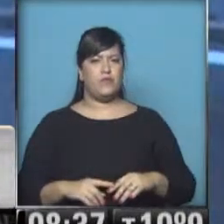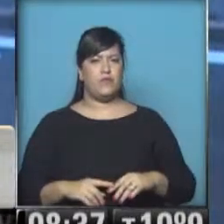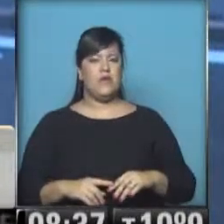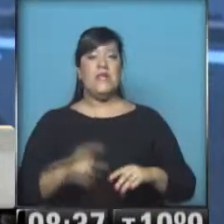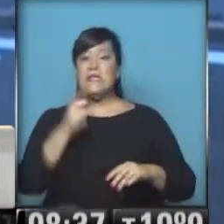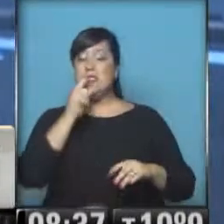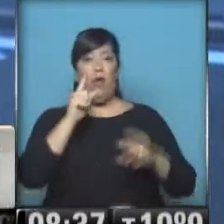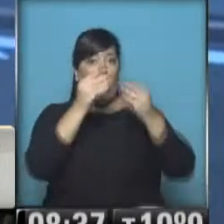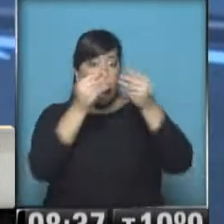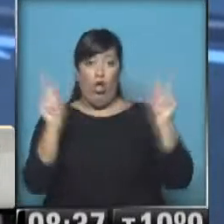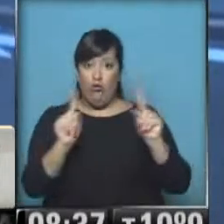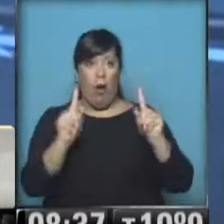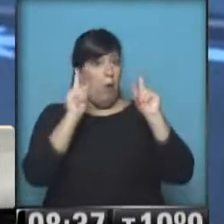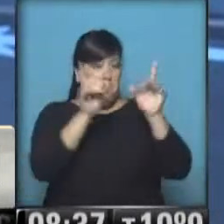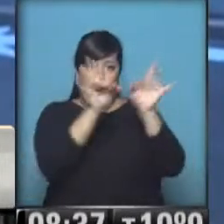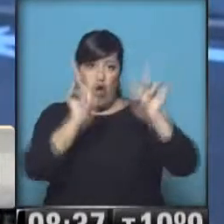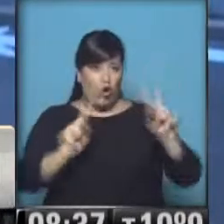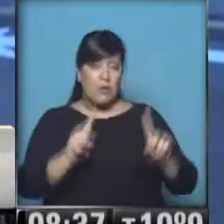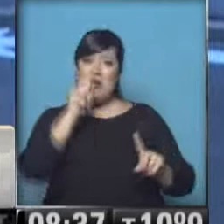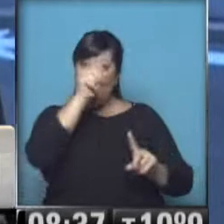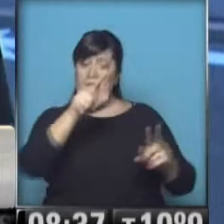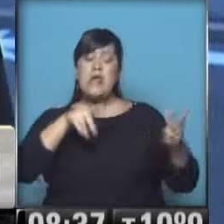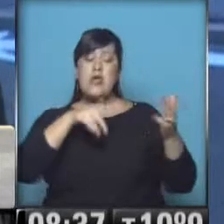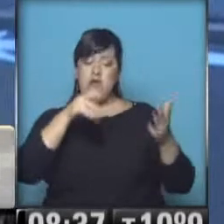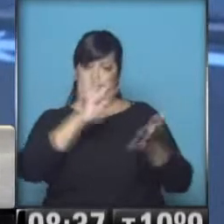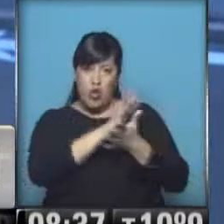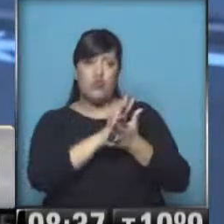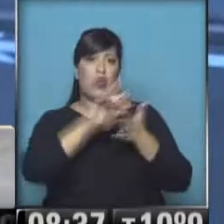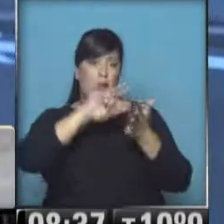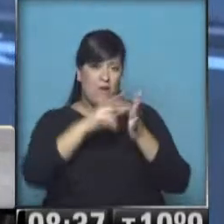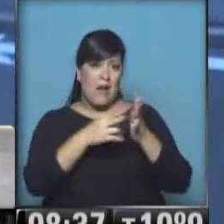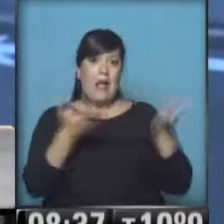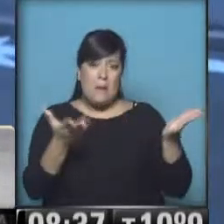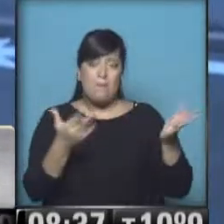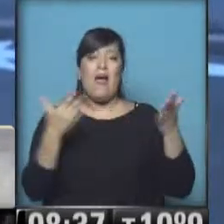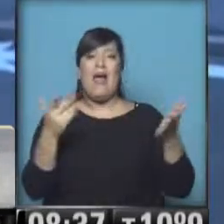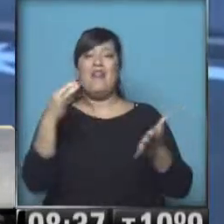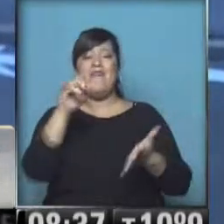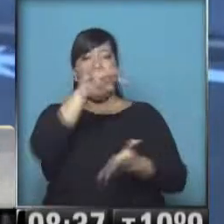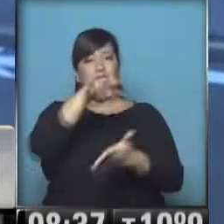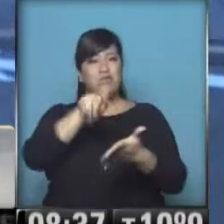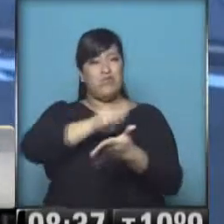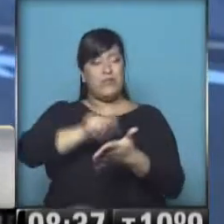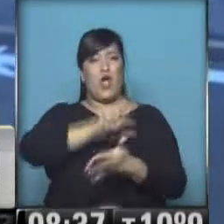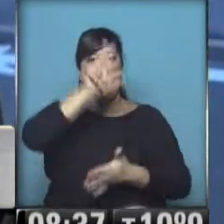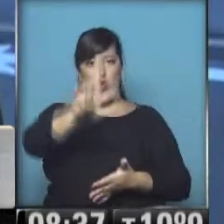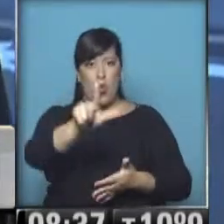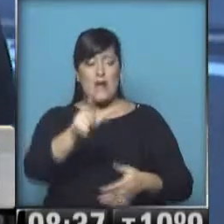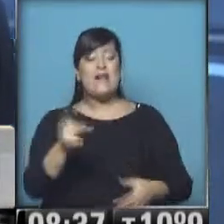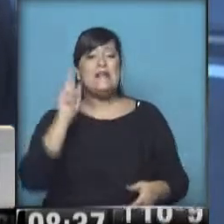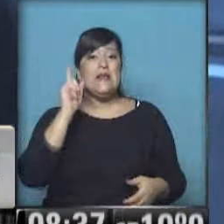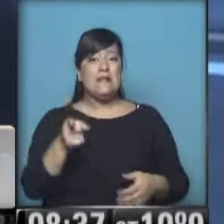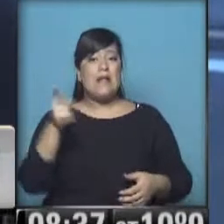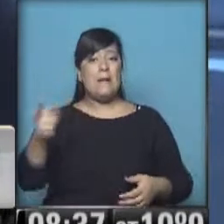sino se deshace, ¿no es cierto? Ahí se podía haber solucionado el problema y teníamos que presentar un escrito el día lunes y la